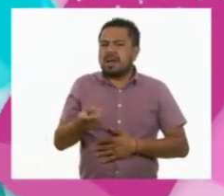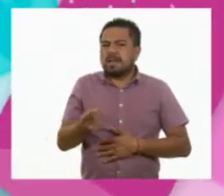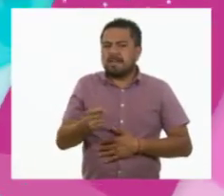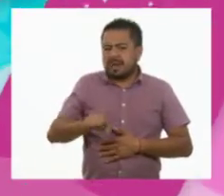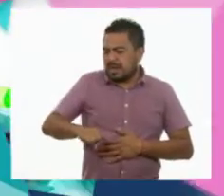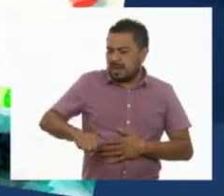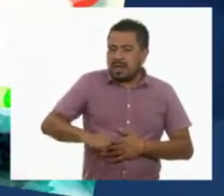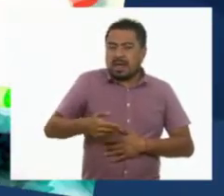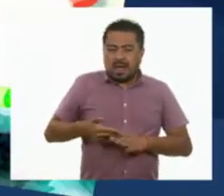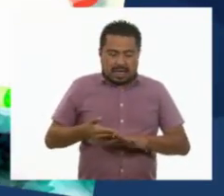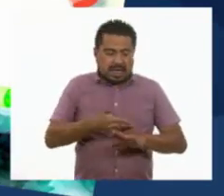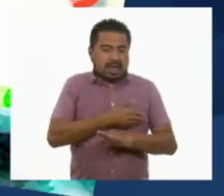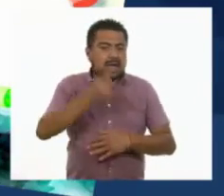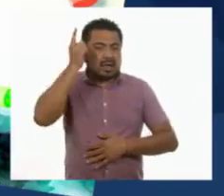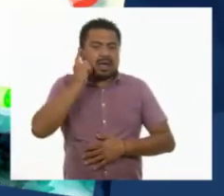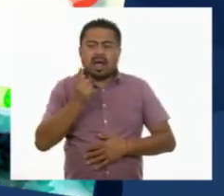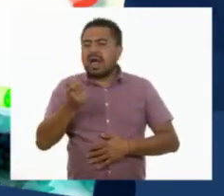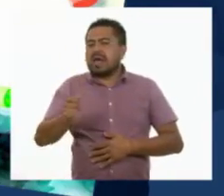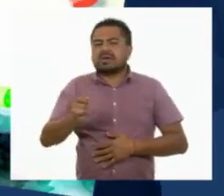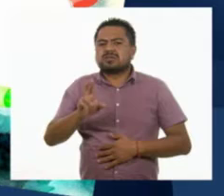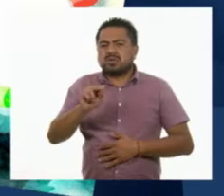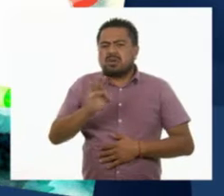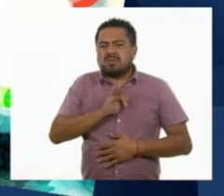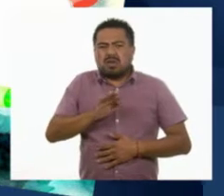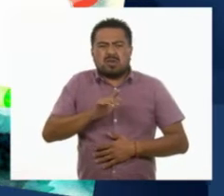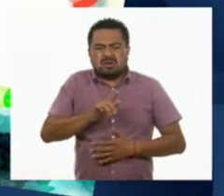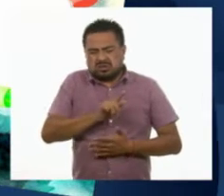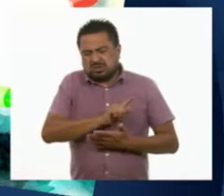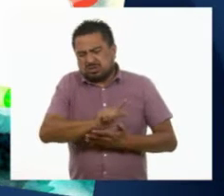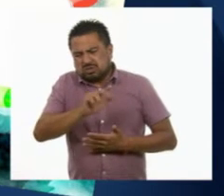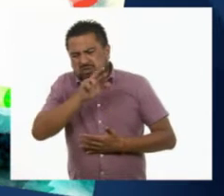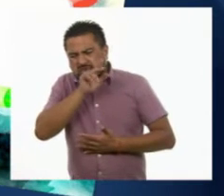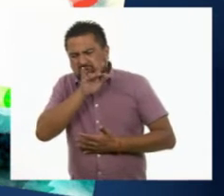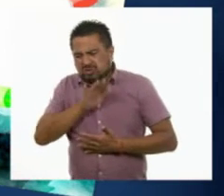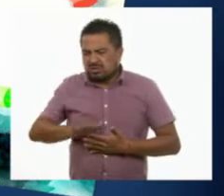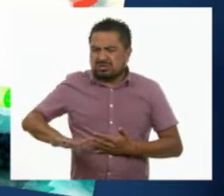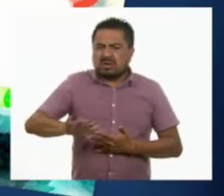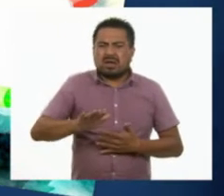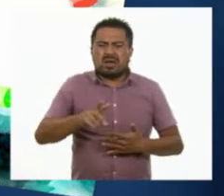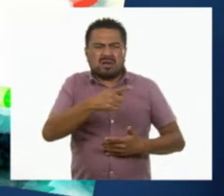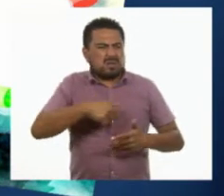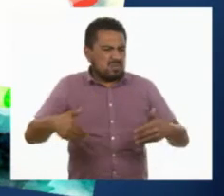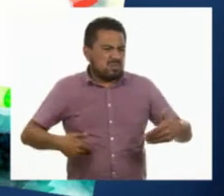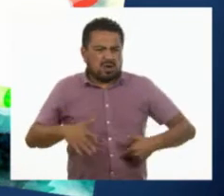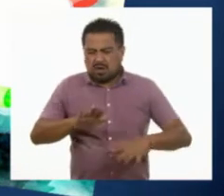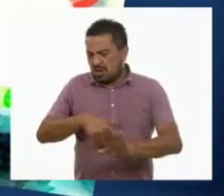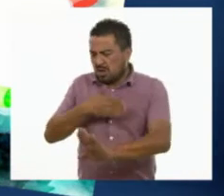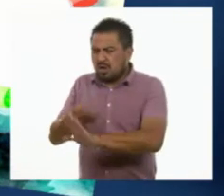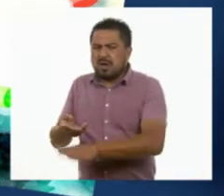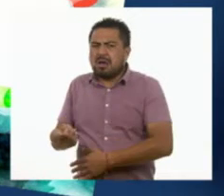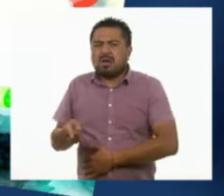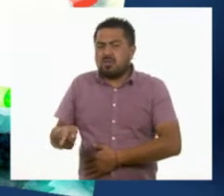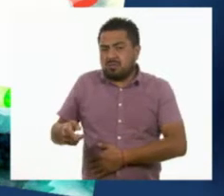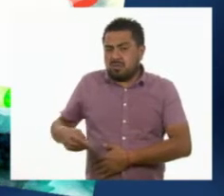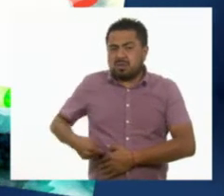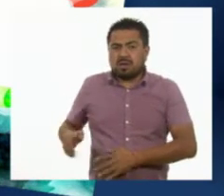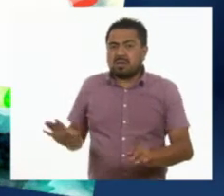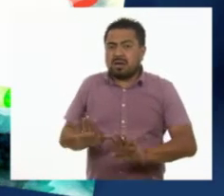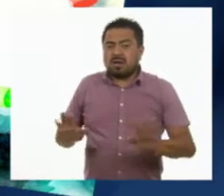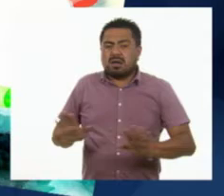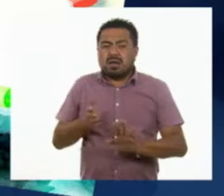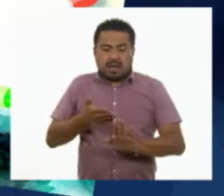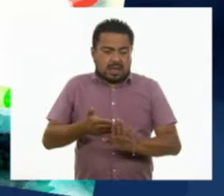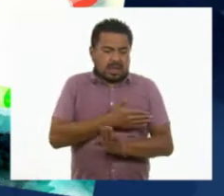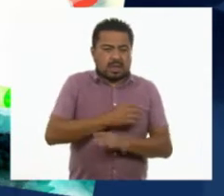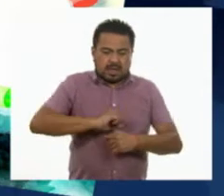casa antes de dormir. Así ya no hará sus necesidades dentro de la casa. Y nadie se va a molestar con él, ya que no es su culpa. Antes de